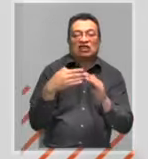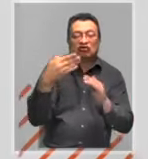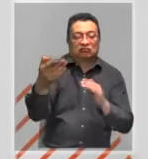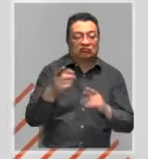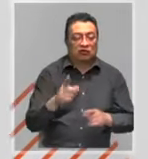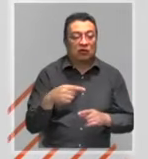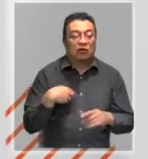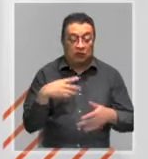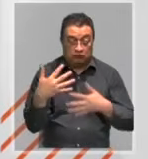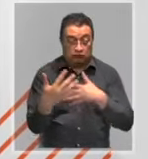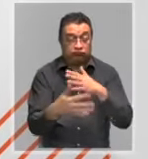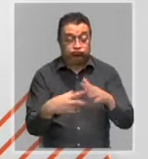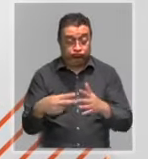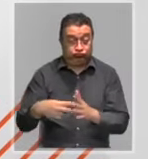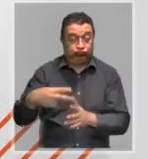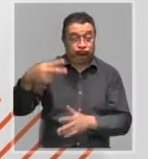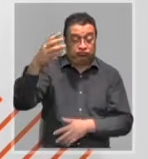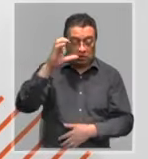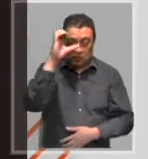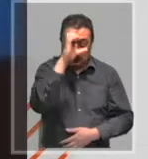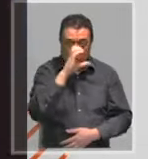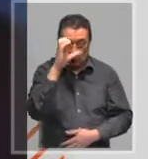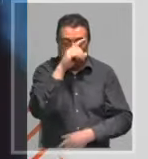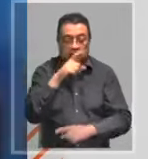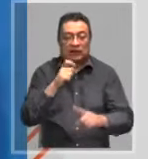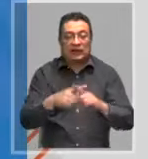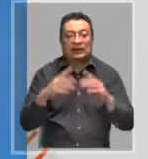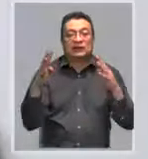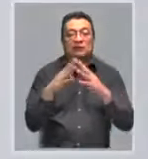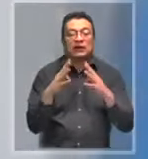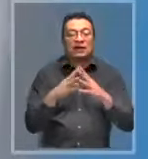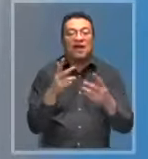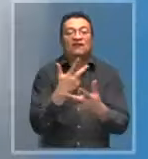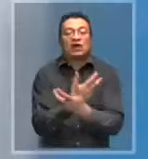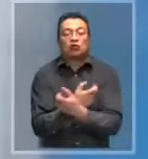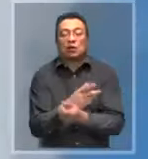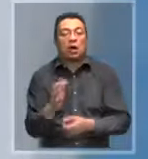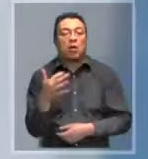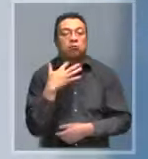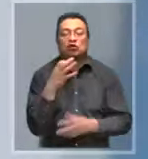fronteras en medio de la intensa búsqueda del ex militar venezolano y los motivos de su rapto.